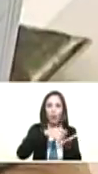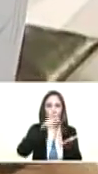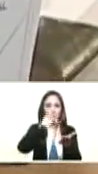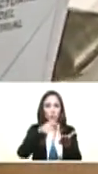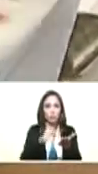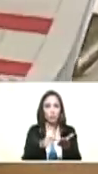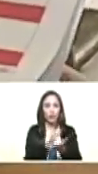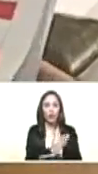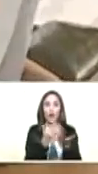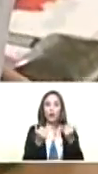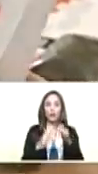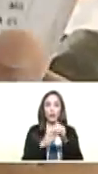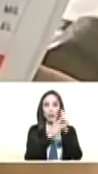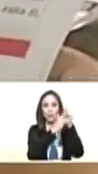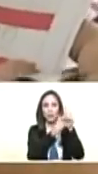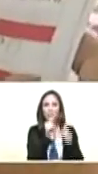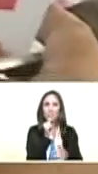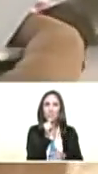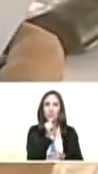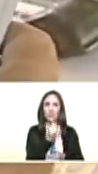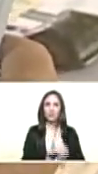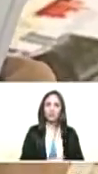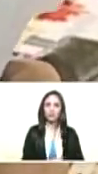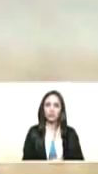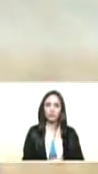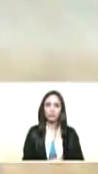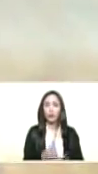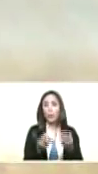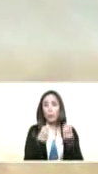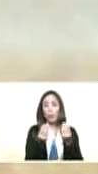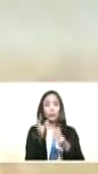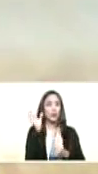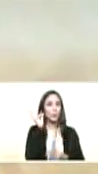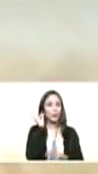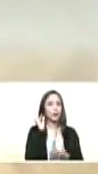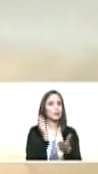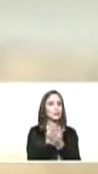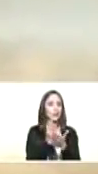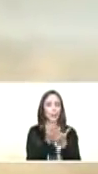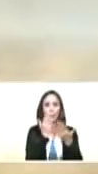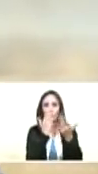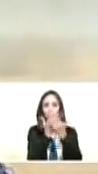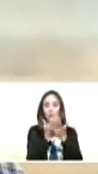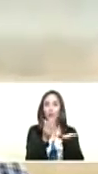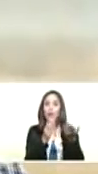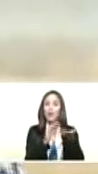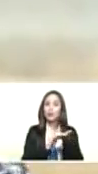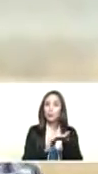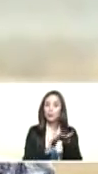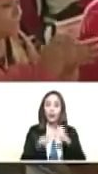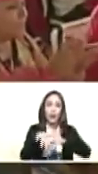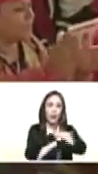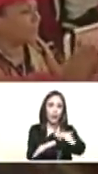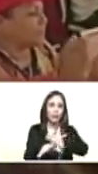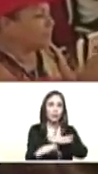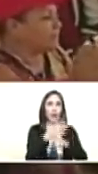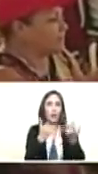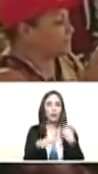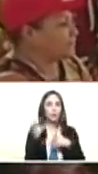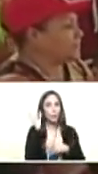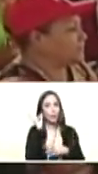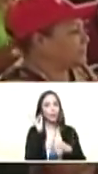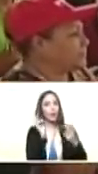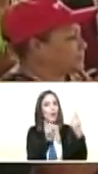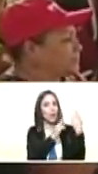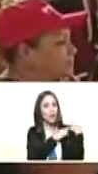nuestros camaradas y sobre todo la gran mayoría son mujeres las que están al frente de las jefaturas de calle, jefes y